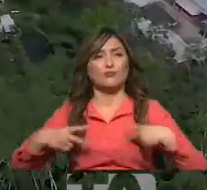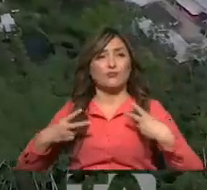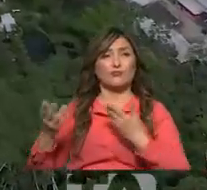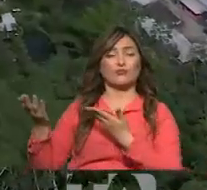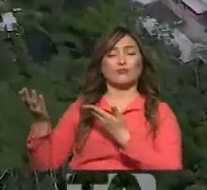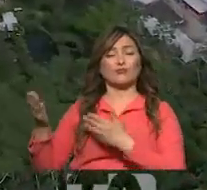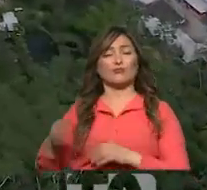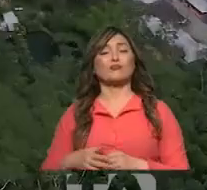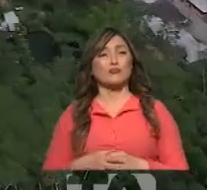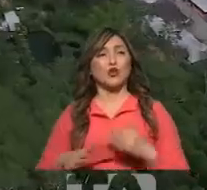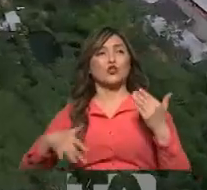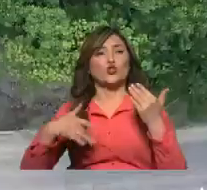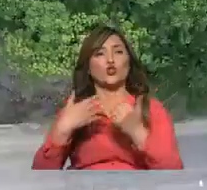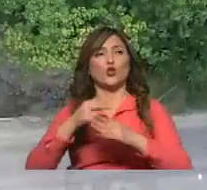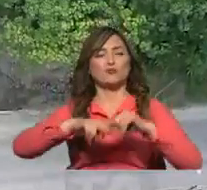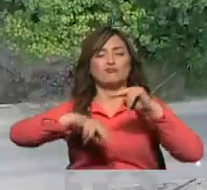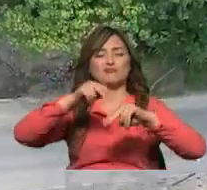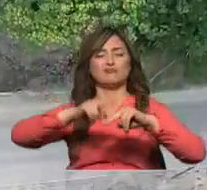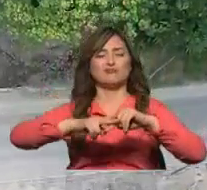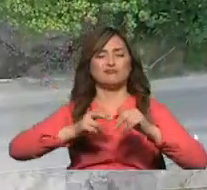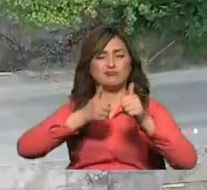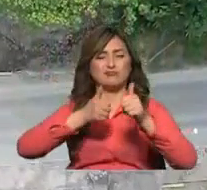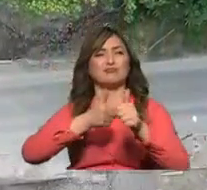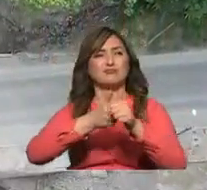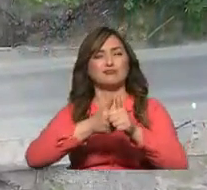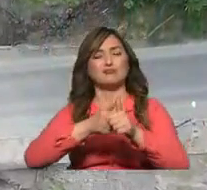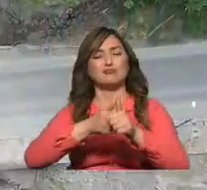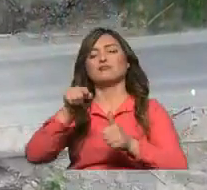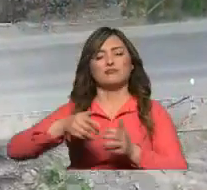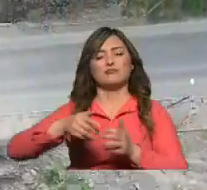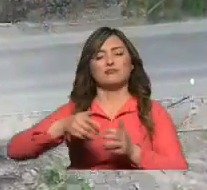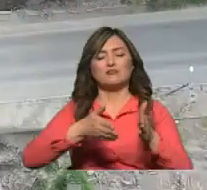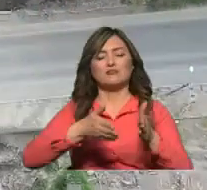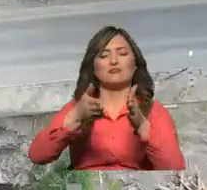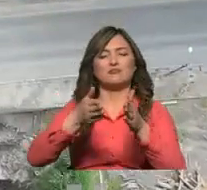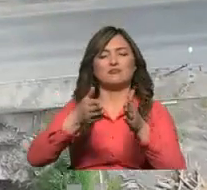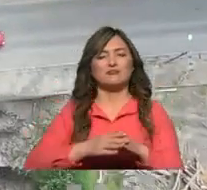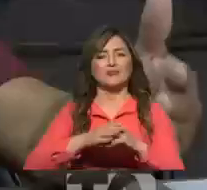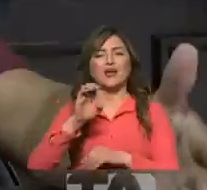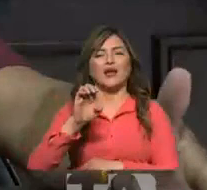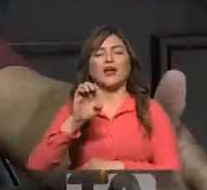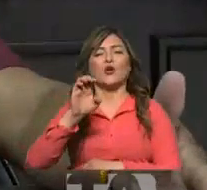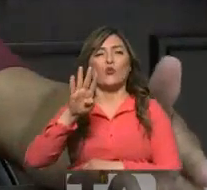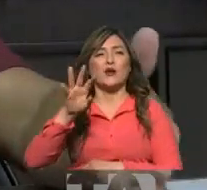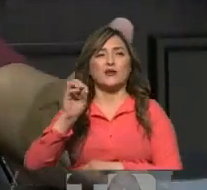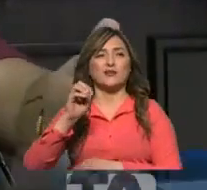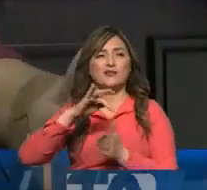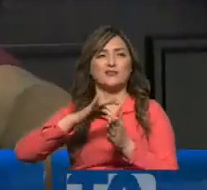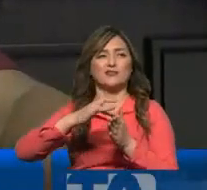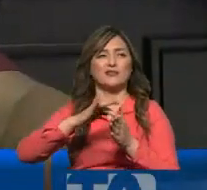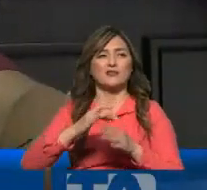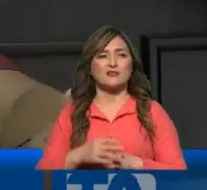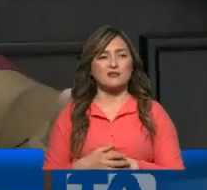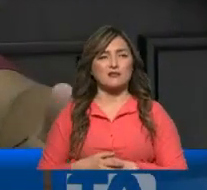en este barrio, sino a toda la infraestructura instalada cerca, incluido un tramo de 40. En riesgo es